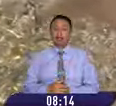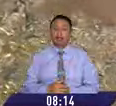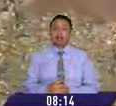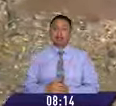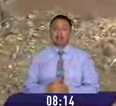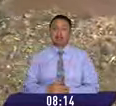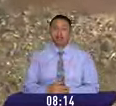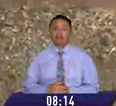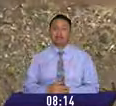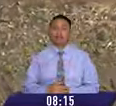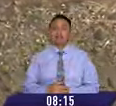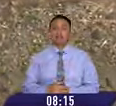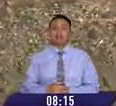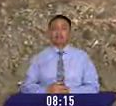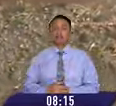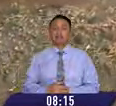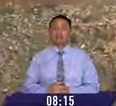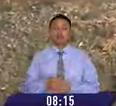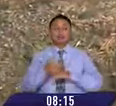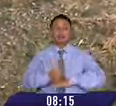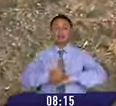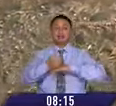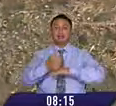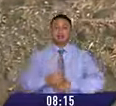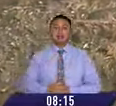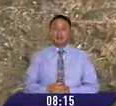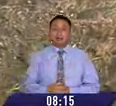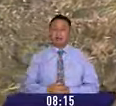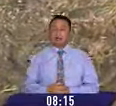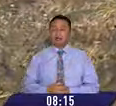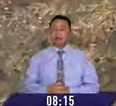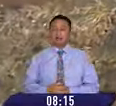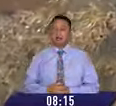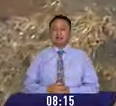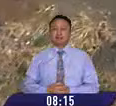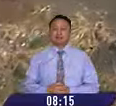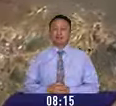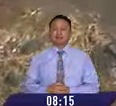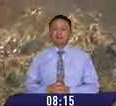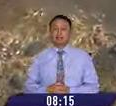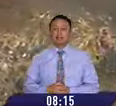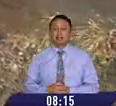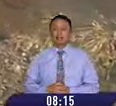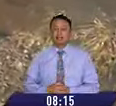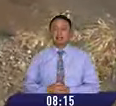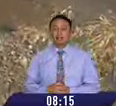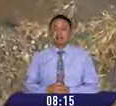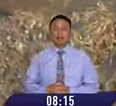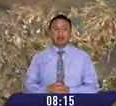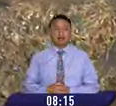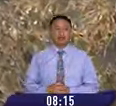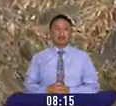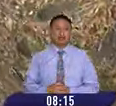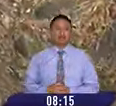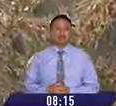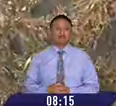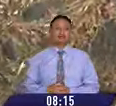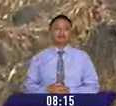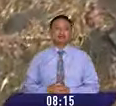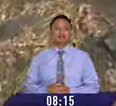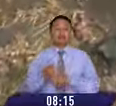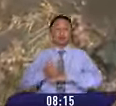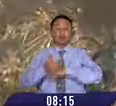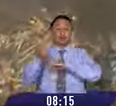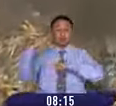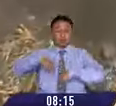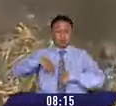las autoridades? Vinieron a inspeccionar hace una semana y dijeron que venían al otro día, pero hasta el día de hoy no vienen. Ya